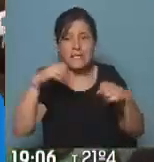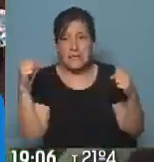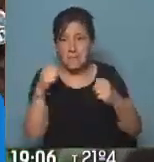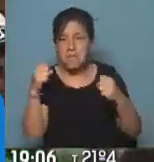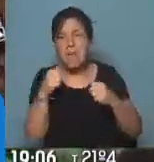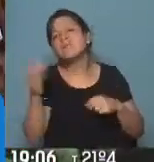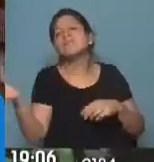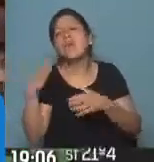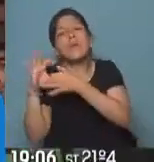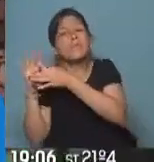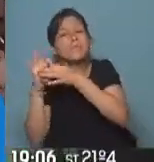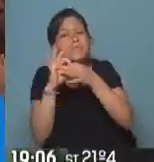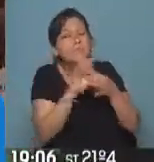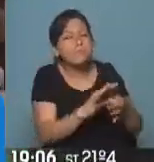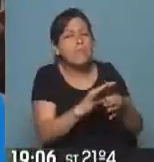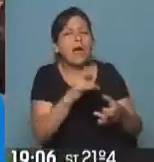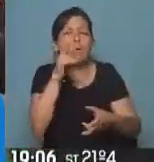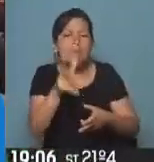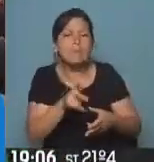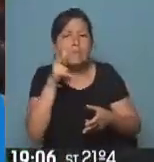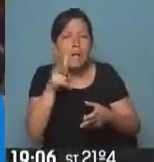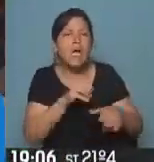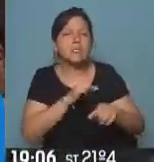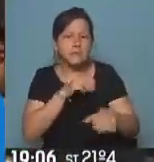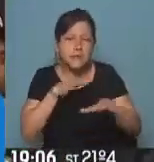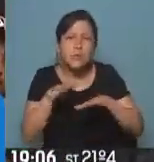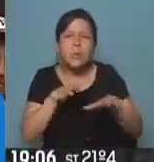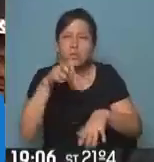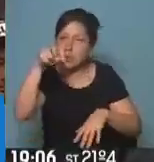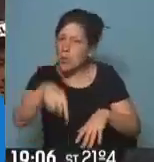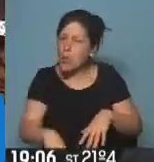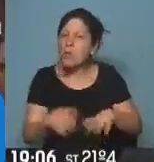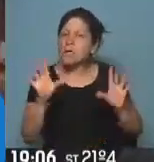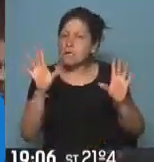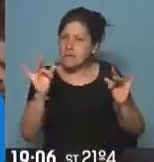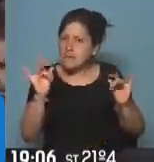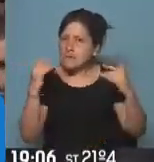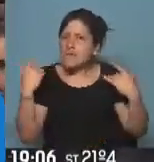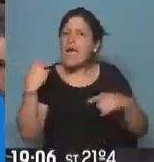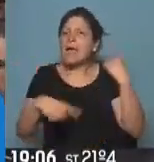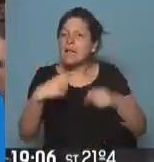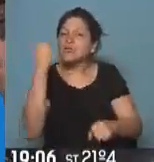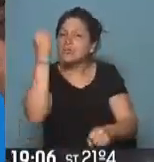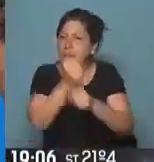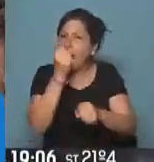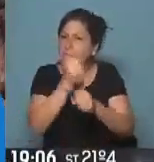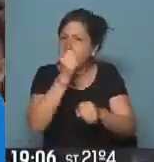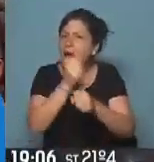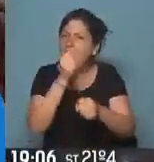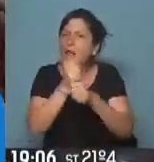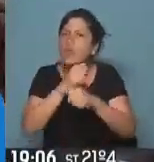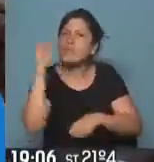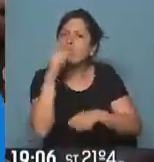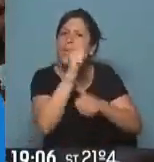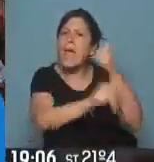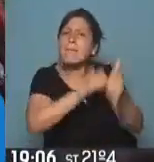han coincidido en algo, en hacer mención a la situación que atraviesan los trabajadores de la empresa de neumáticos FATE.